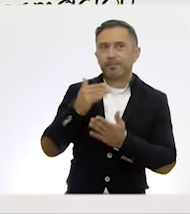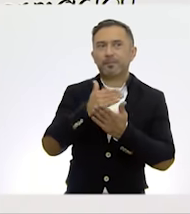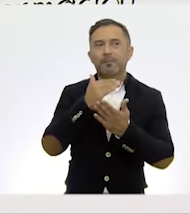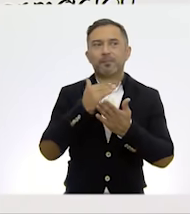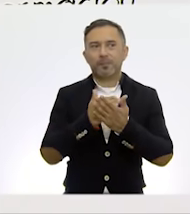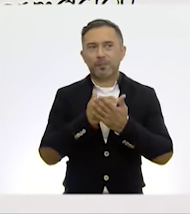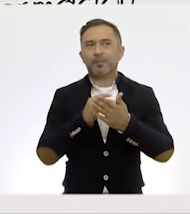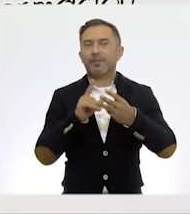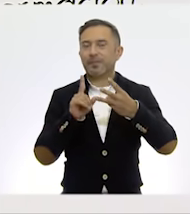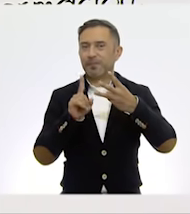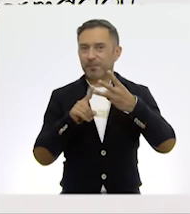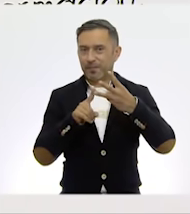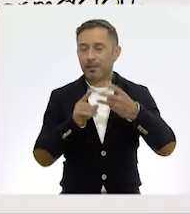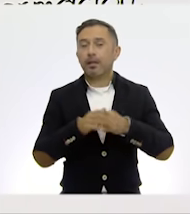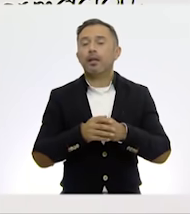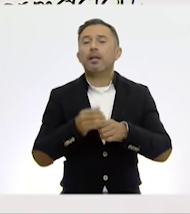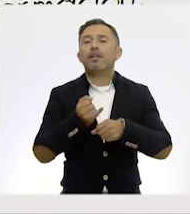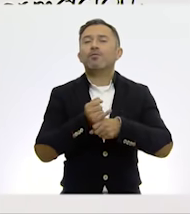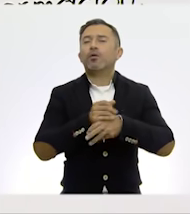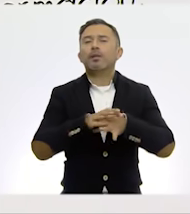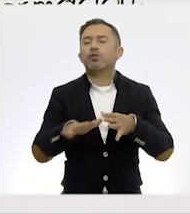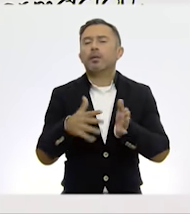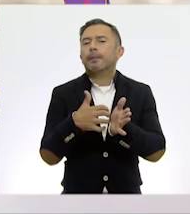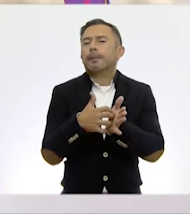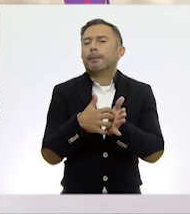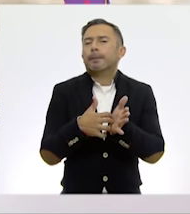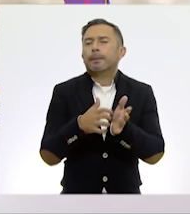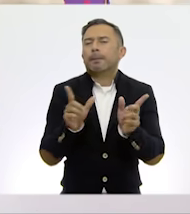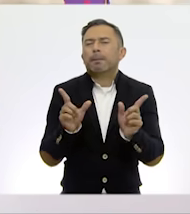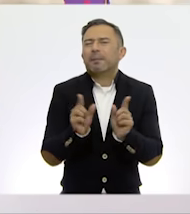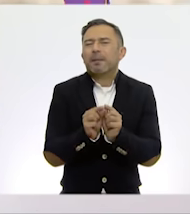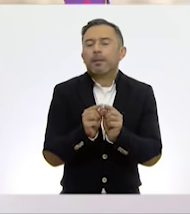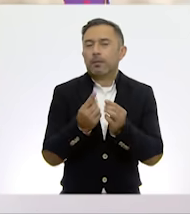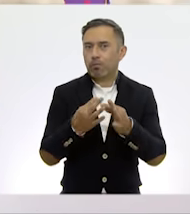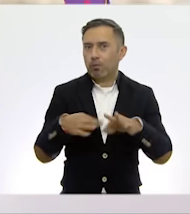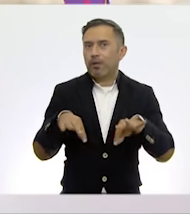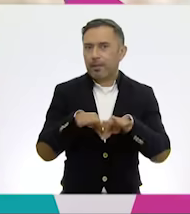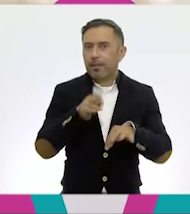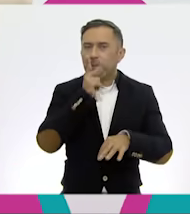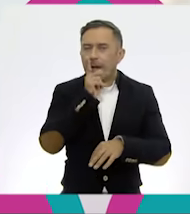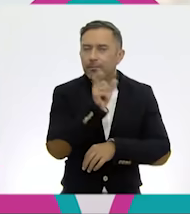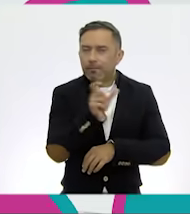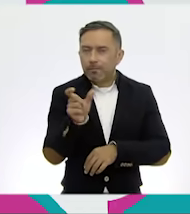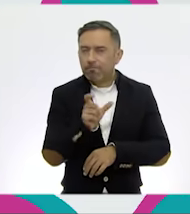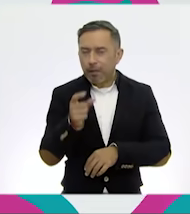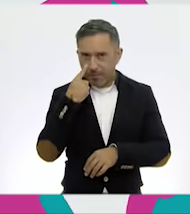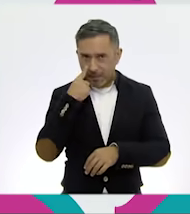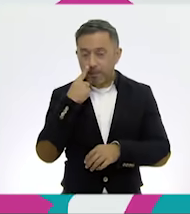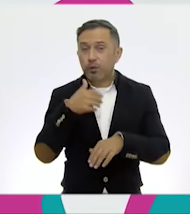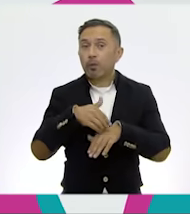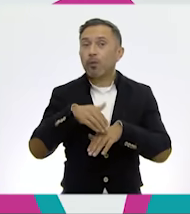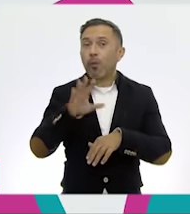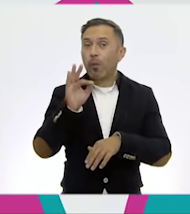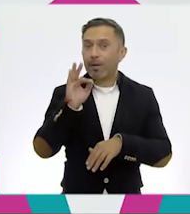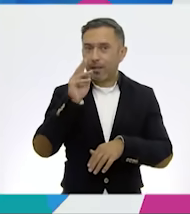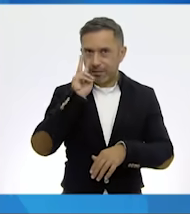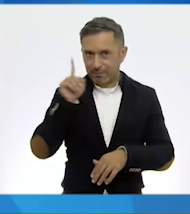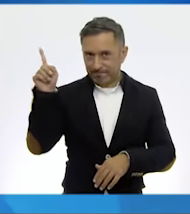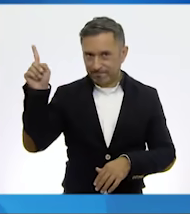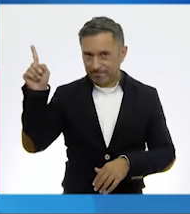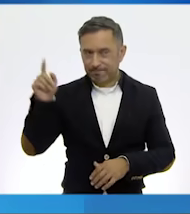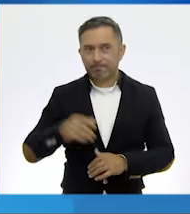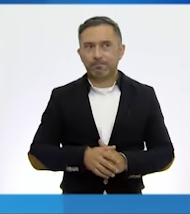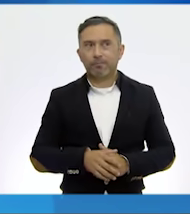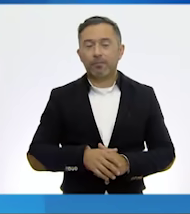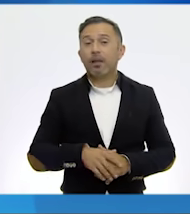Información breve e importante. El número 3. A ver, vamos a ver nuestra página 40. Toma lápiz y ve contestando